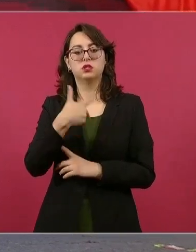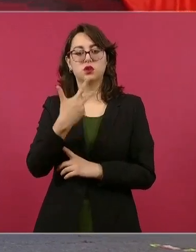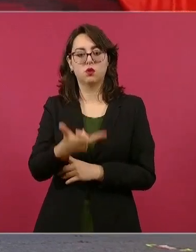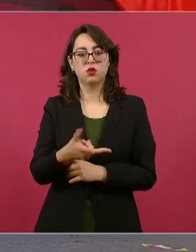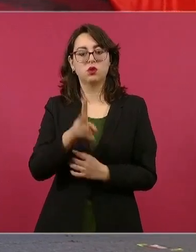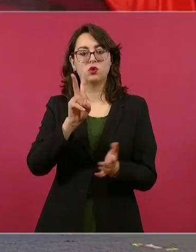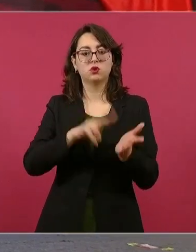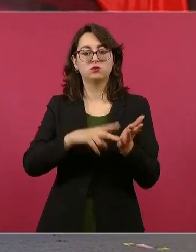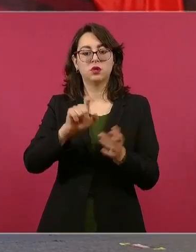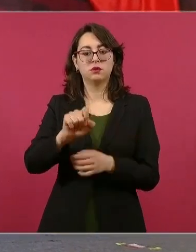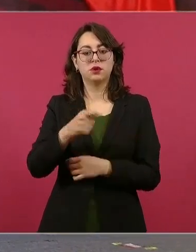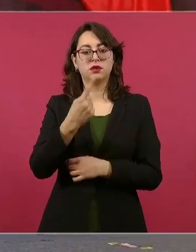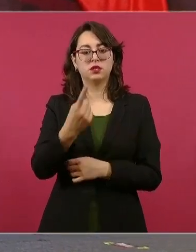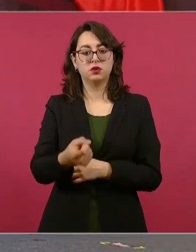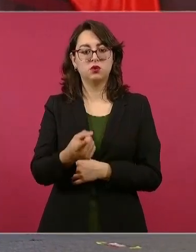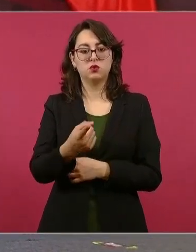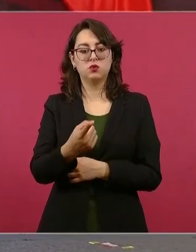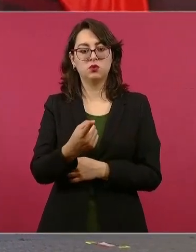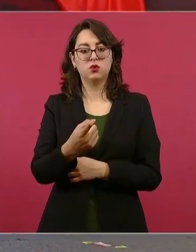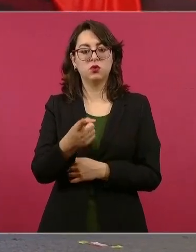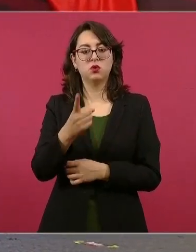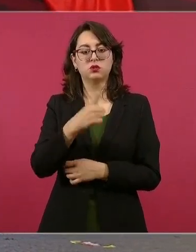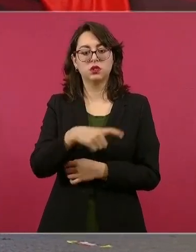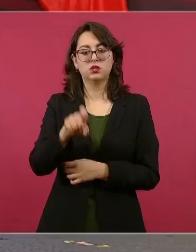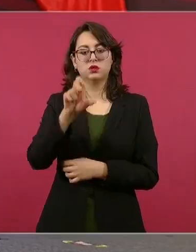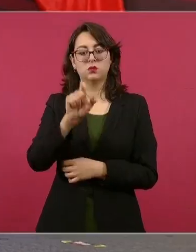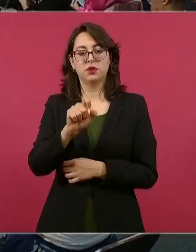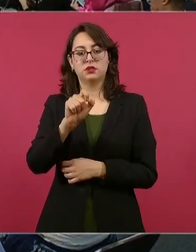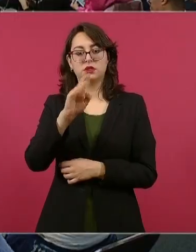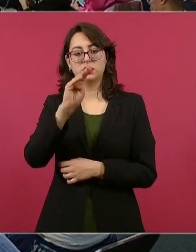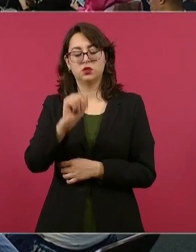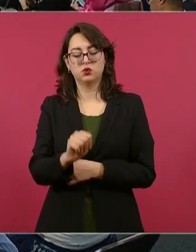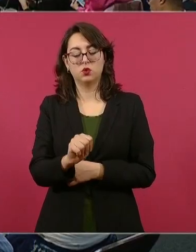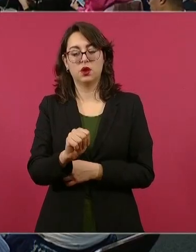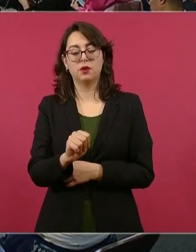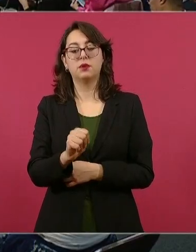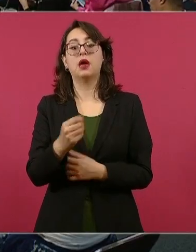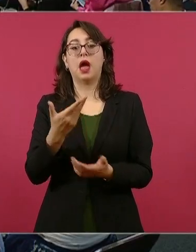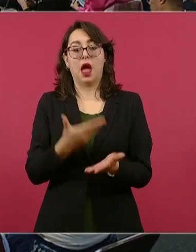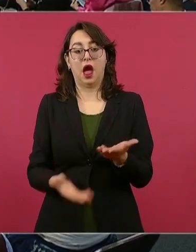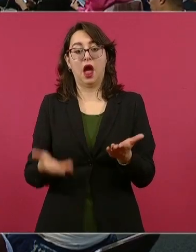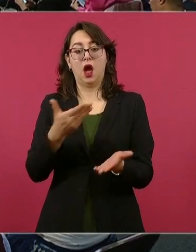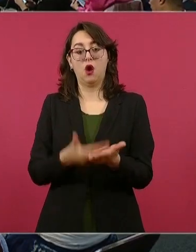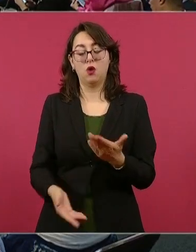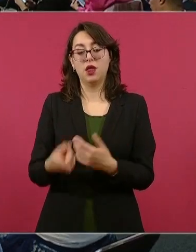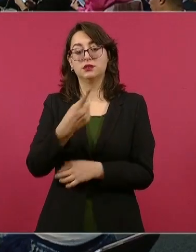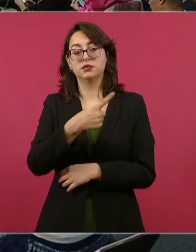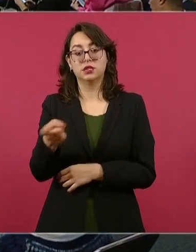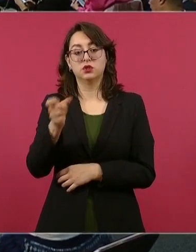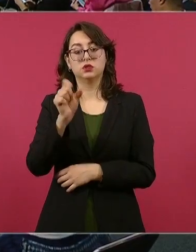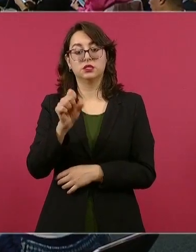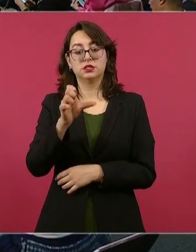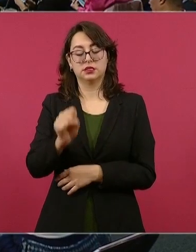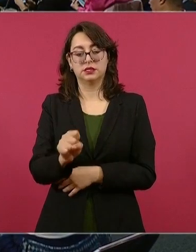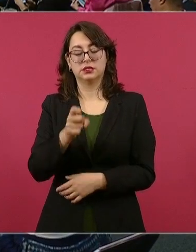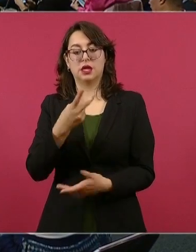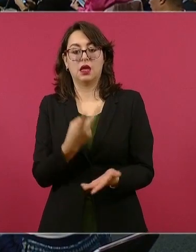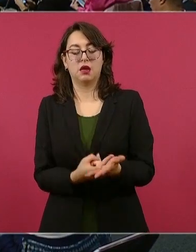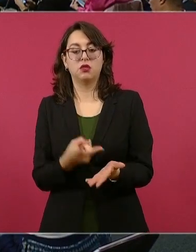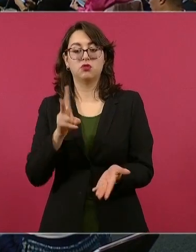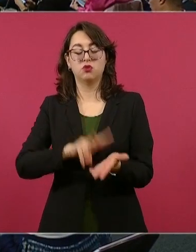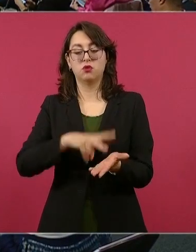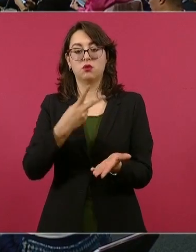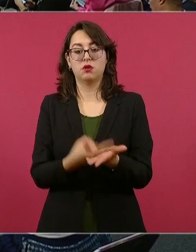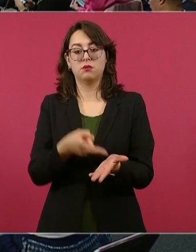159, y 160 este año, 197%. En total,